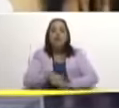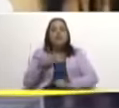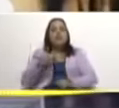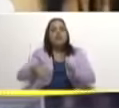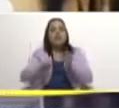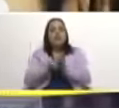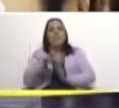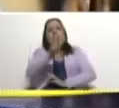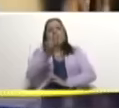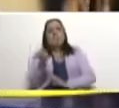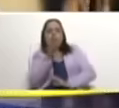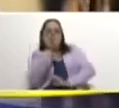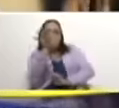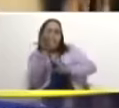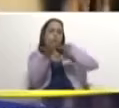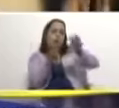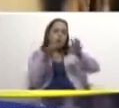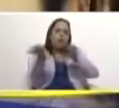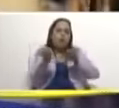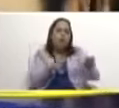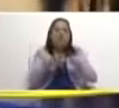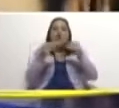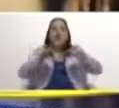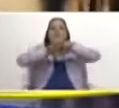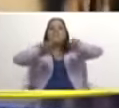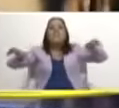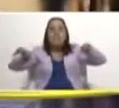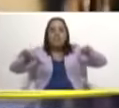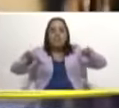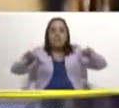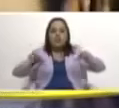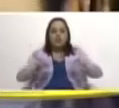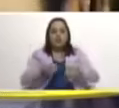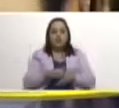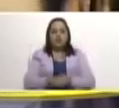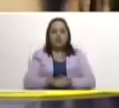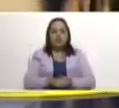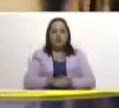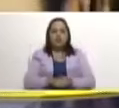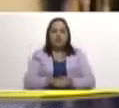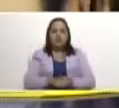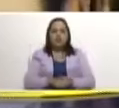20 republiquitas, todas divididas desde adentro.